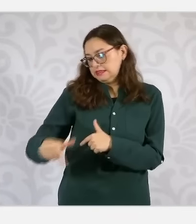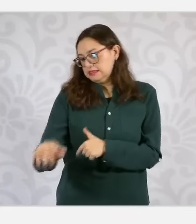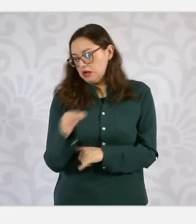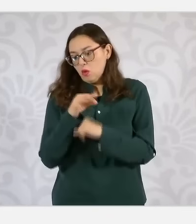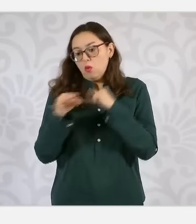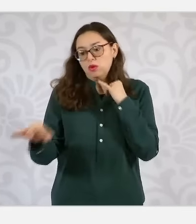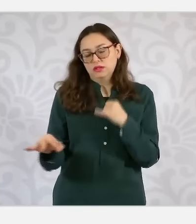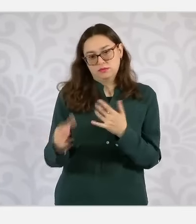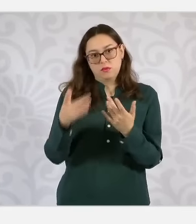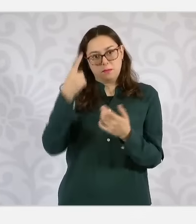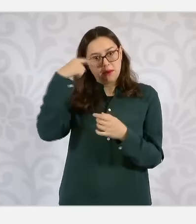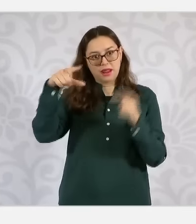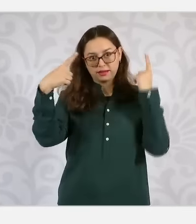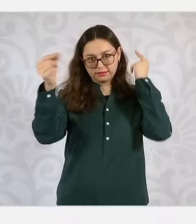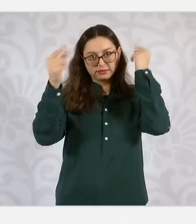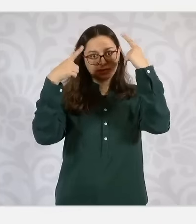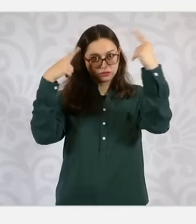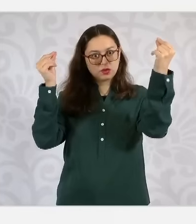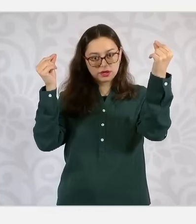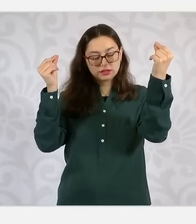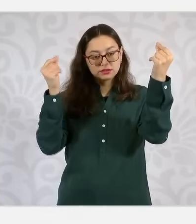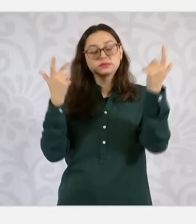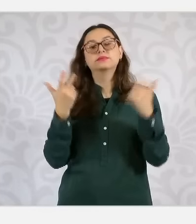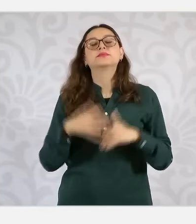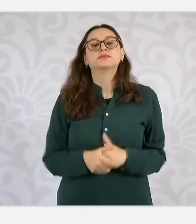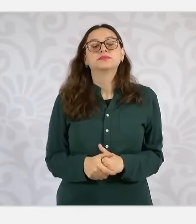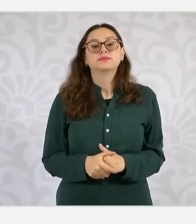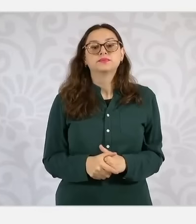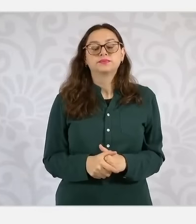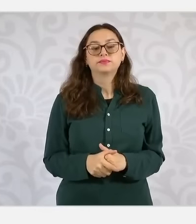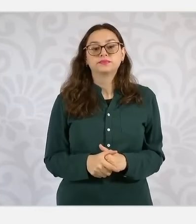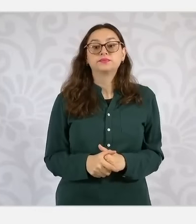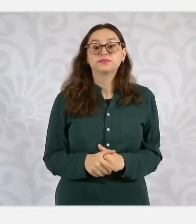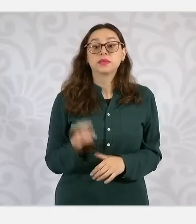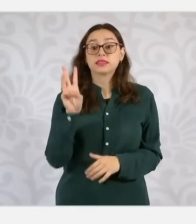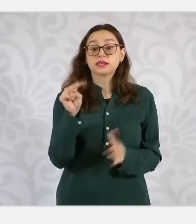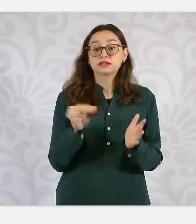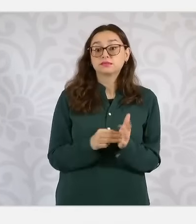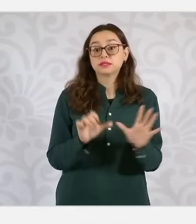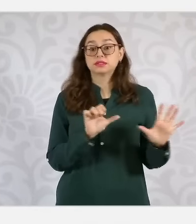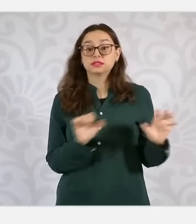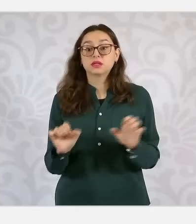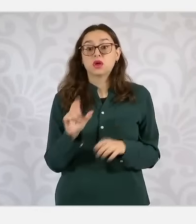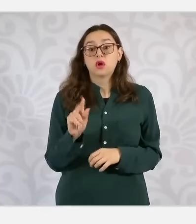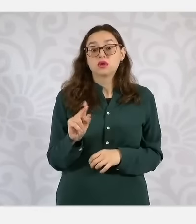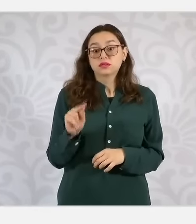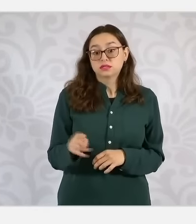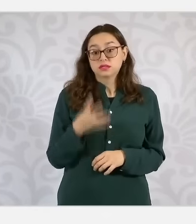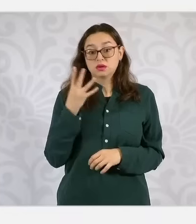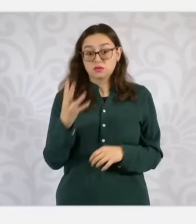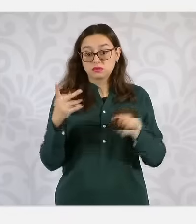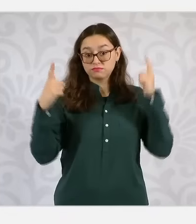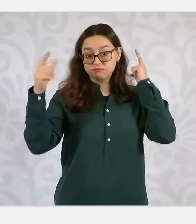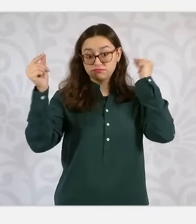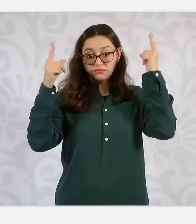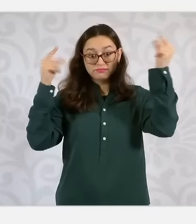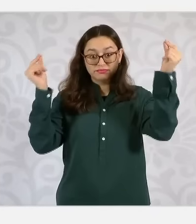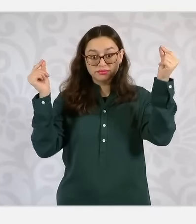de medicina también. Y pues 3,684 egresados de